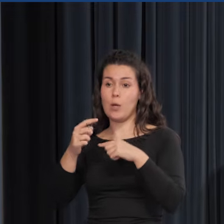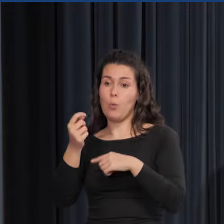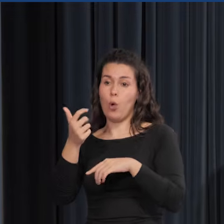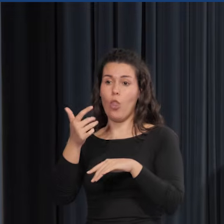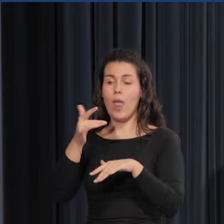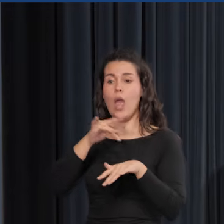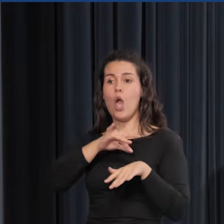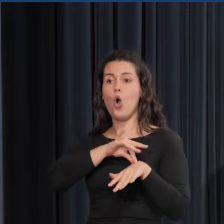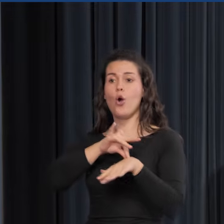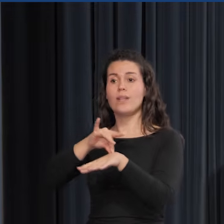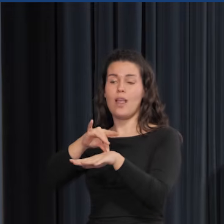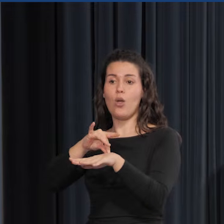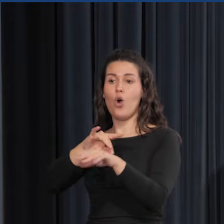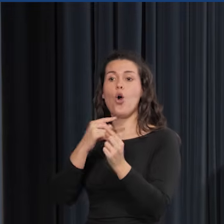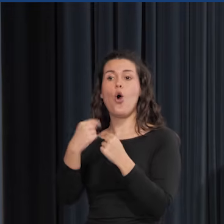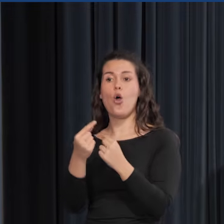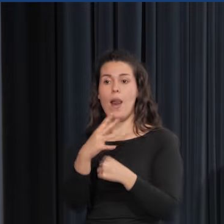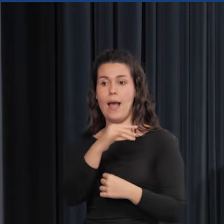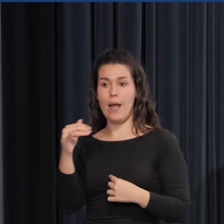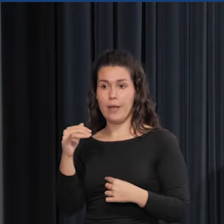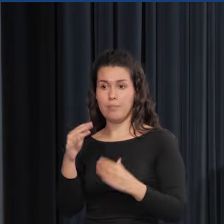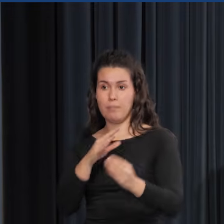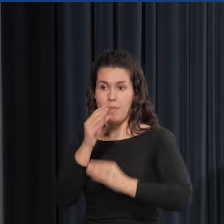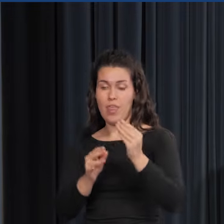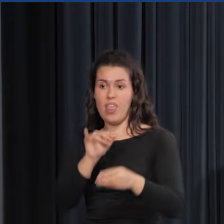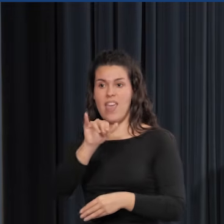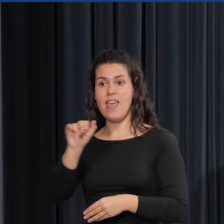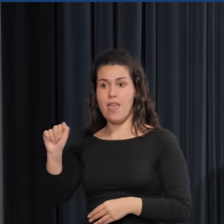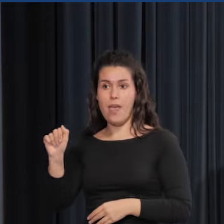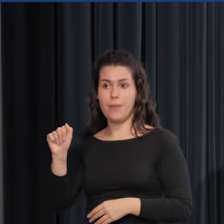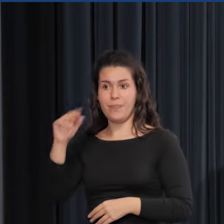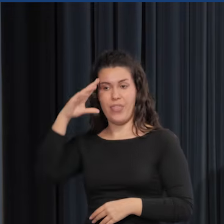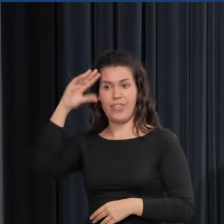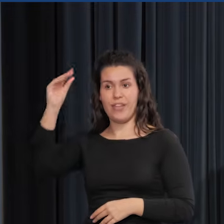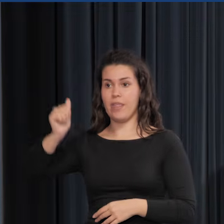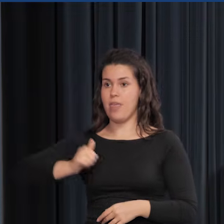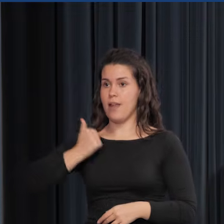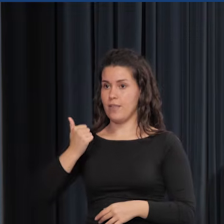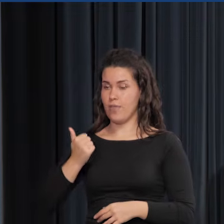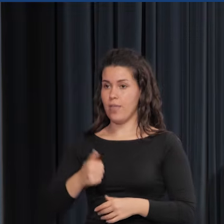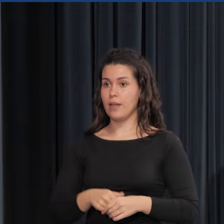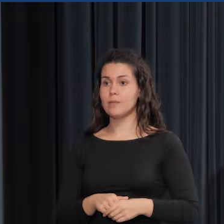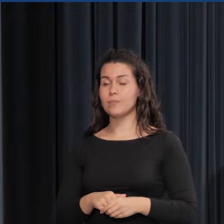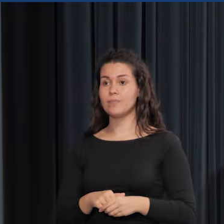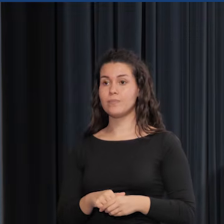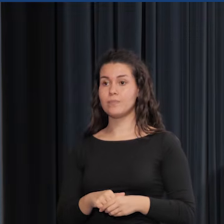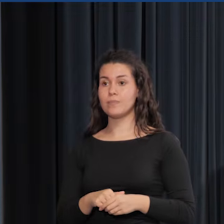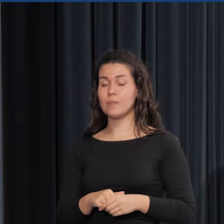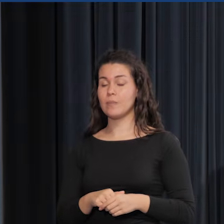online, pero que está... como bien decía Irene, no mira del exterior, no